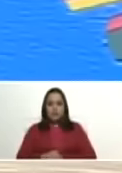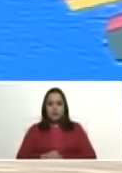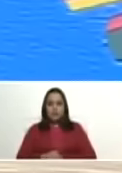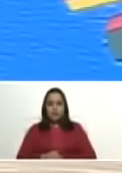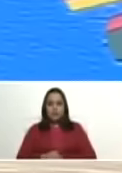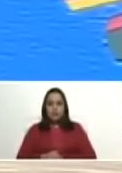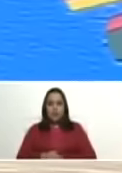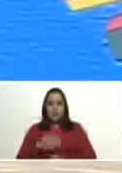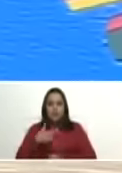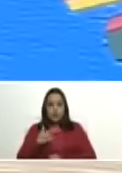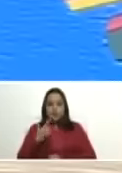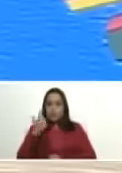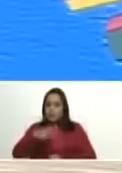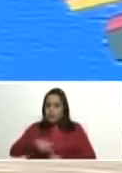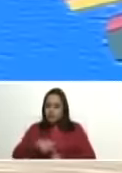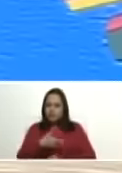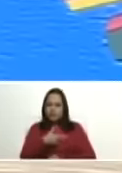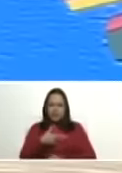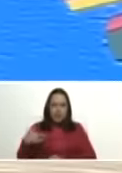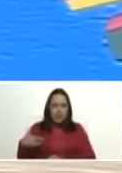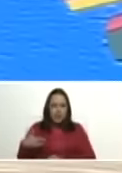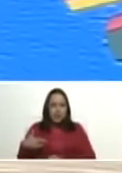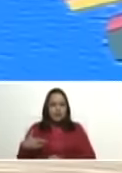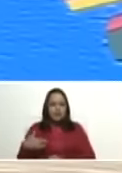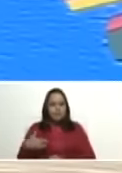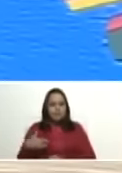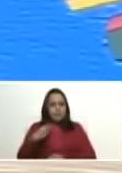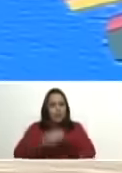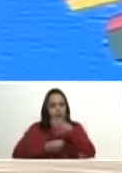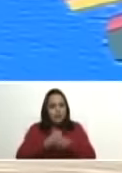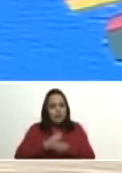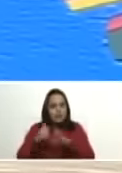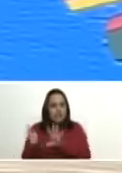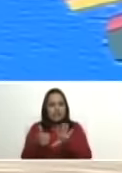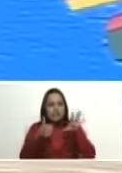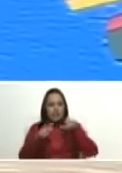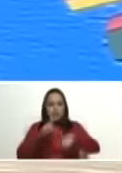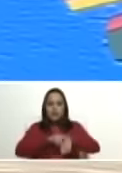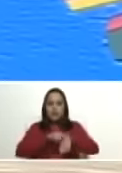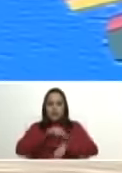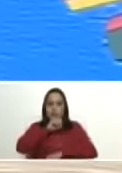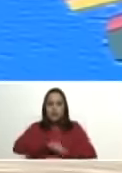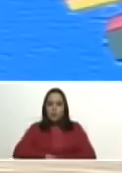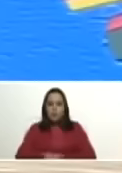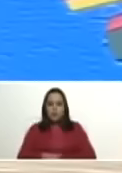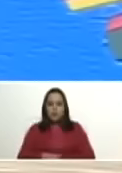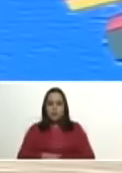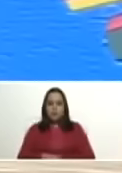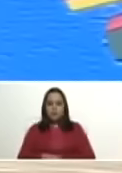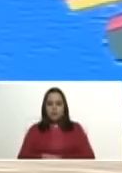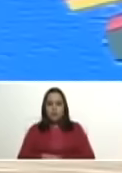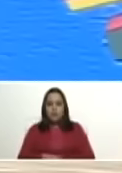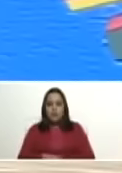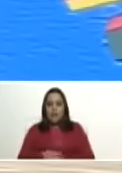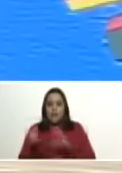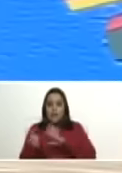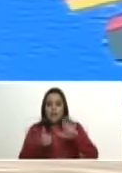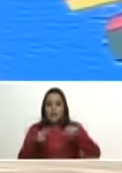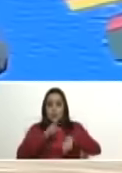atrevería a formular un sexto momento. Un sexto momento.